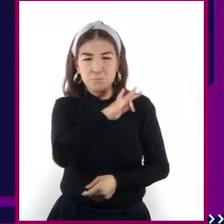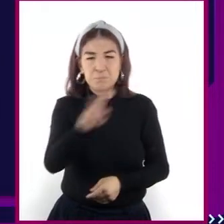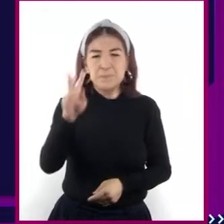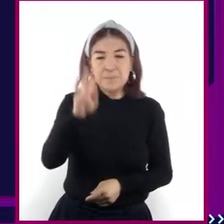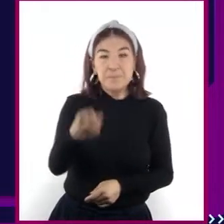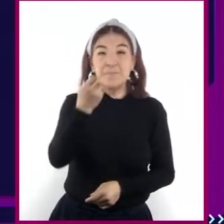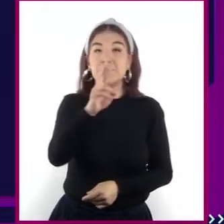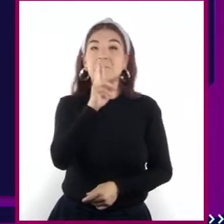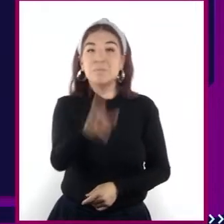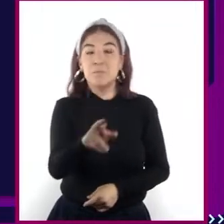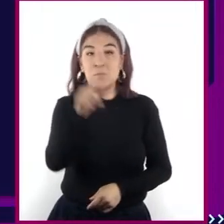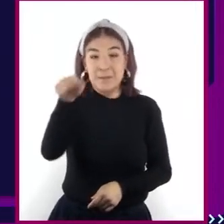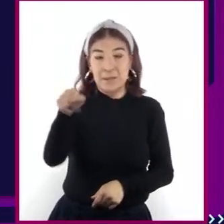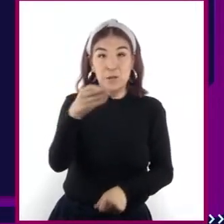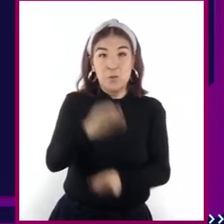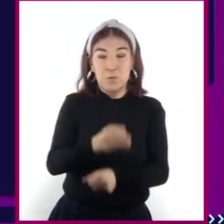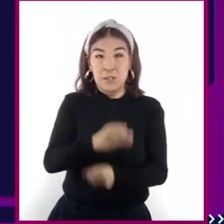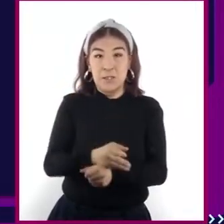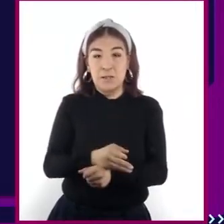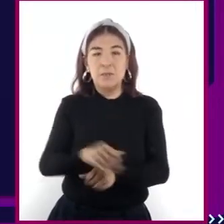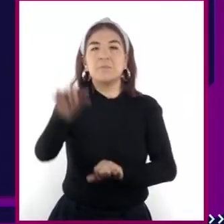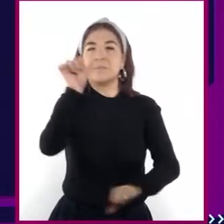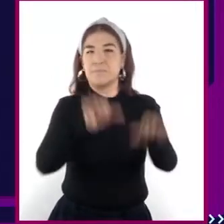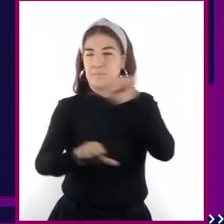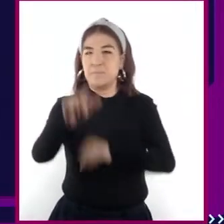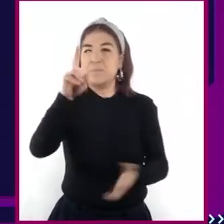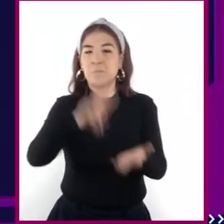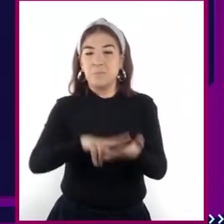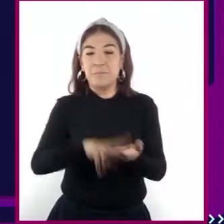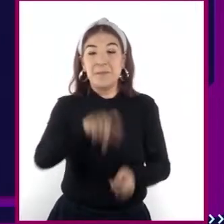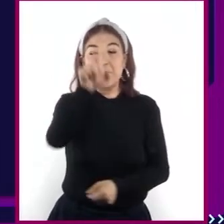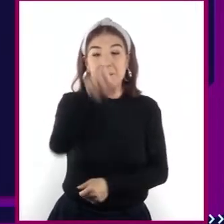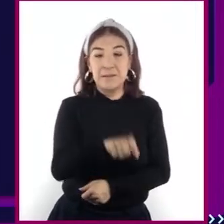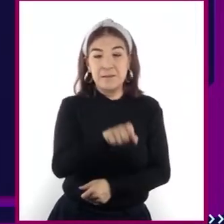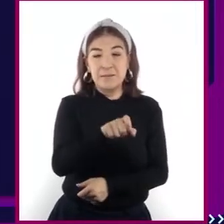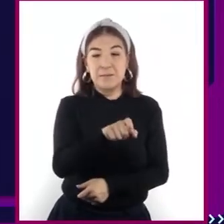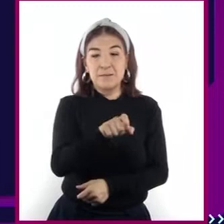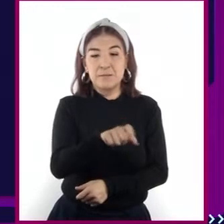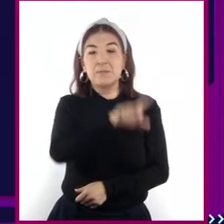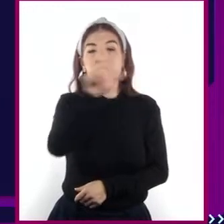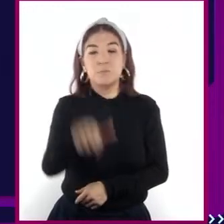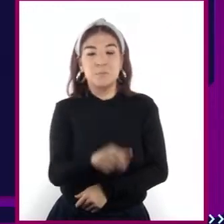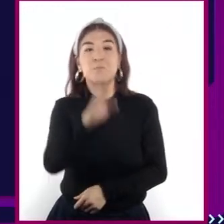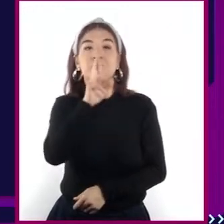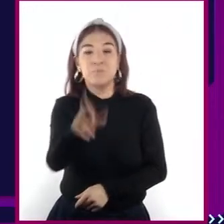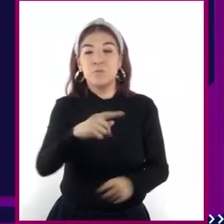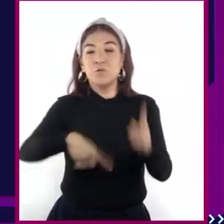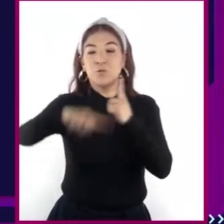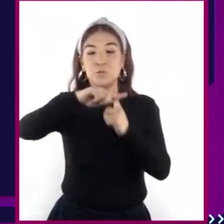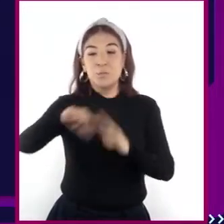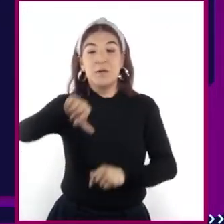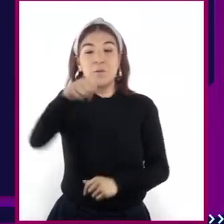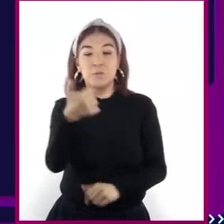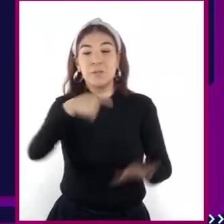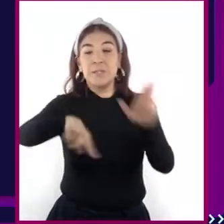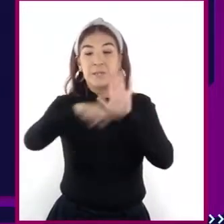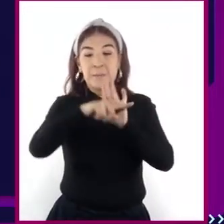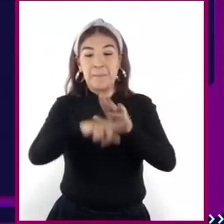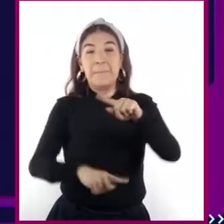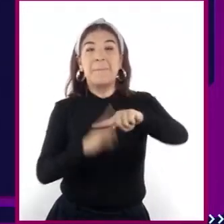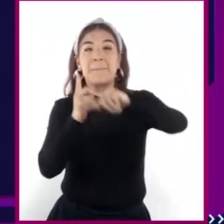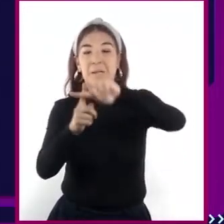el resultado de tu respuesta, sustituimos a x y obtenemos la suma 11 negativo